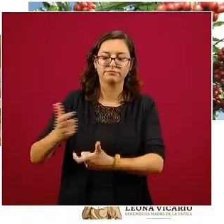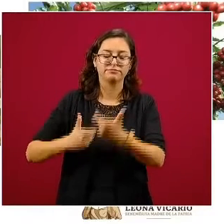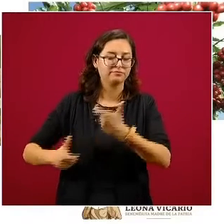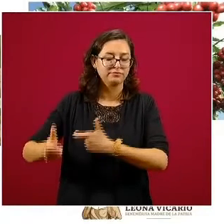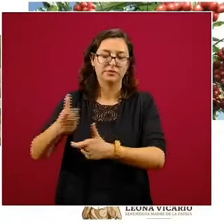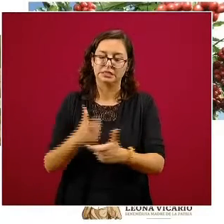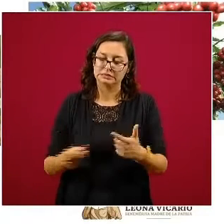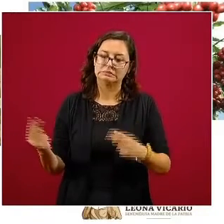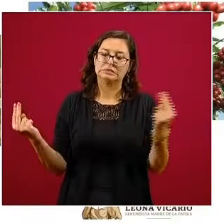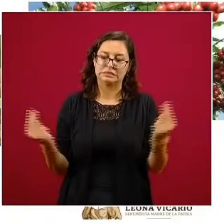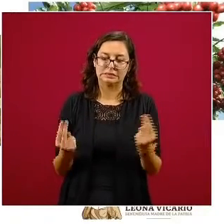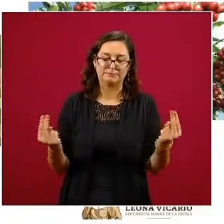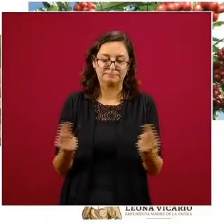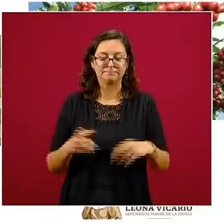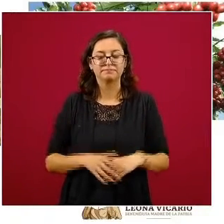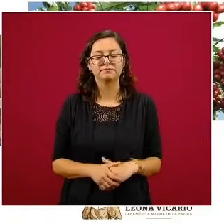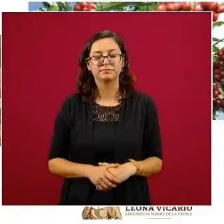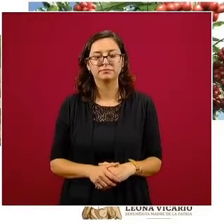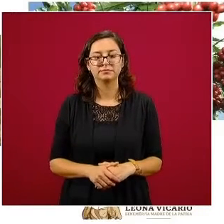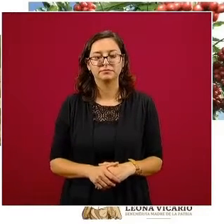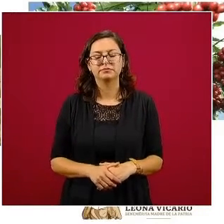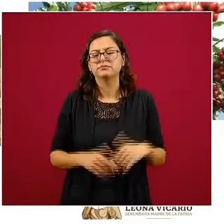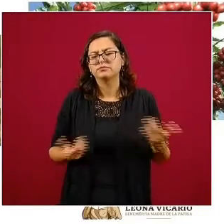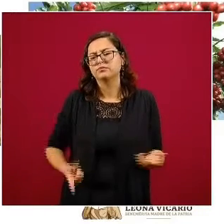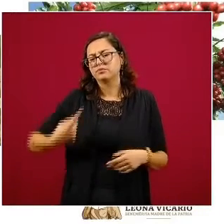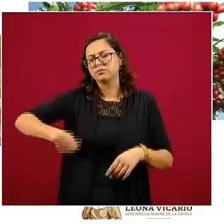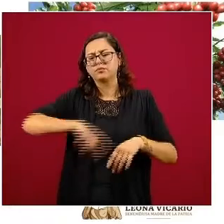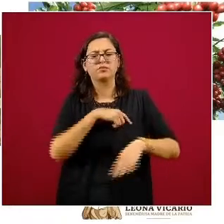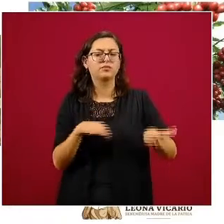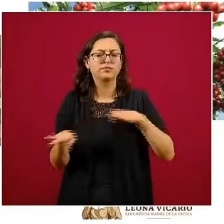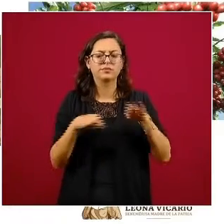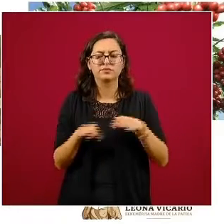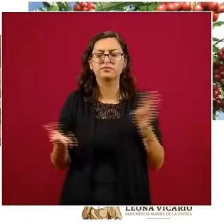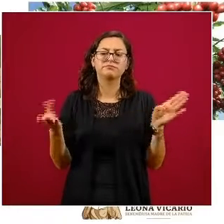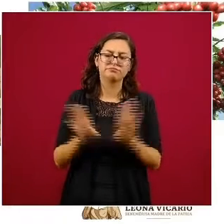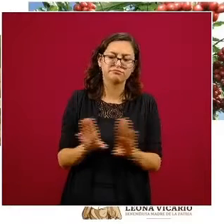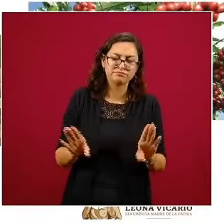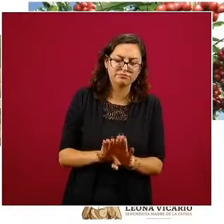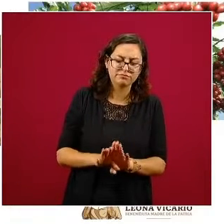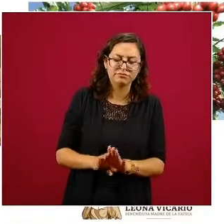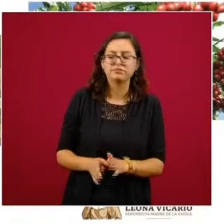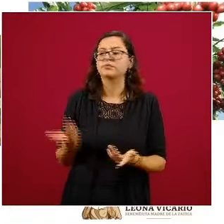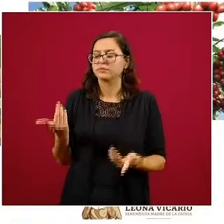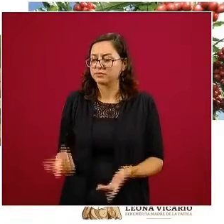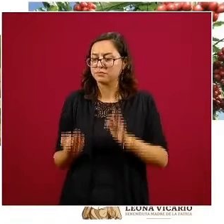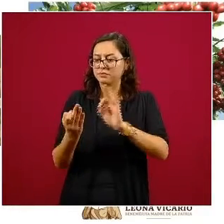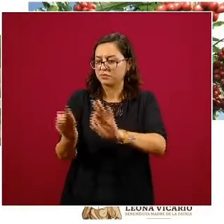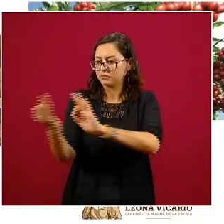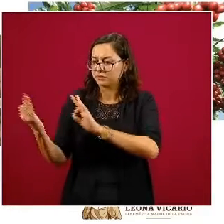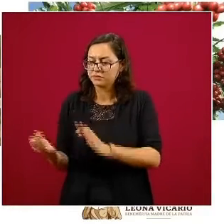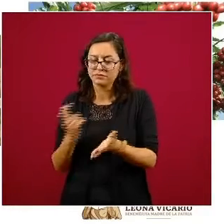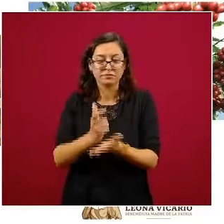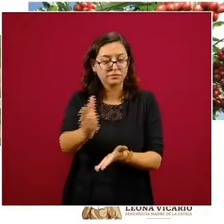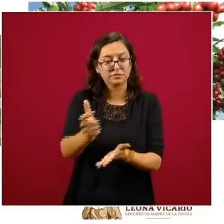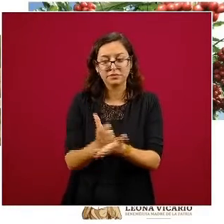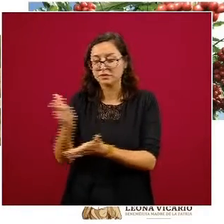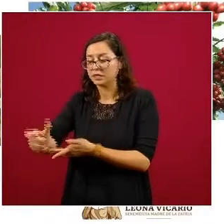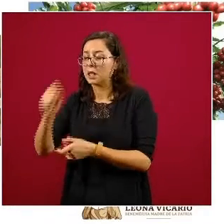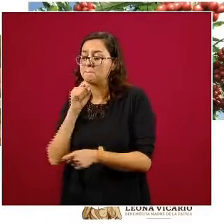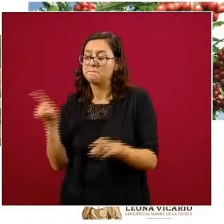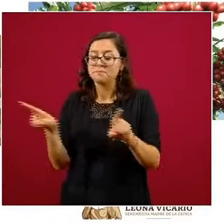y spots del COVID-19 en 7 lenguas, que son las que se hablan en este estado, el trabajo